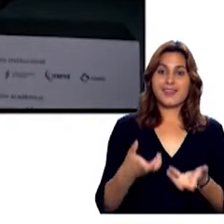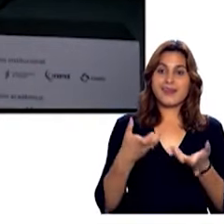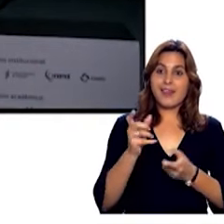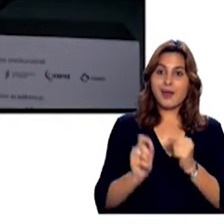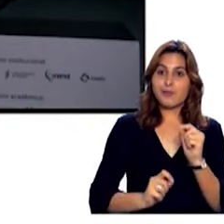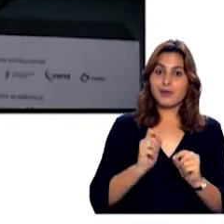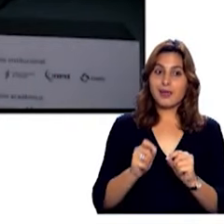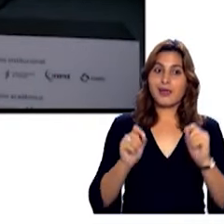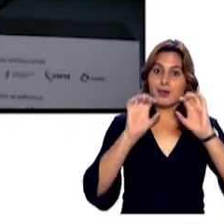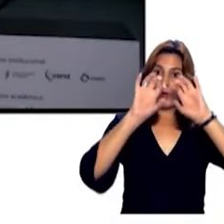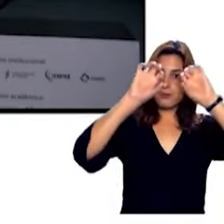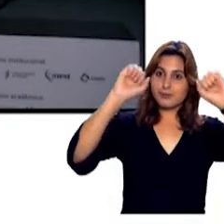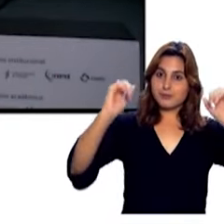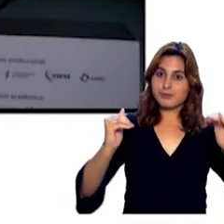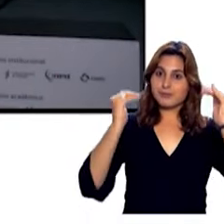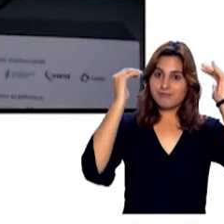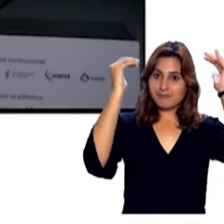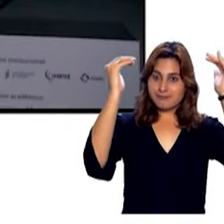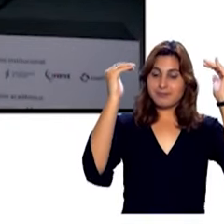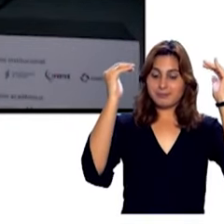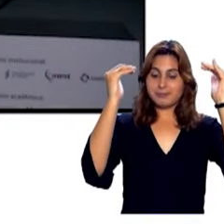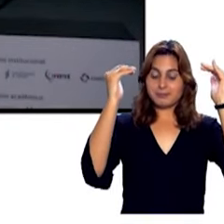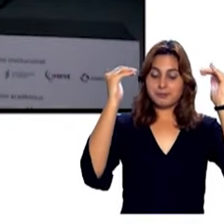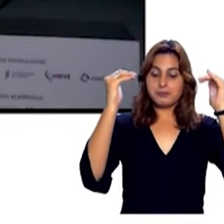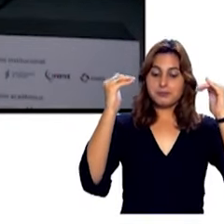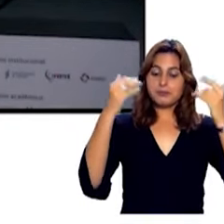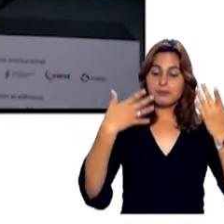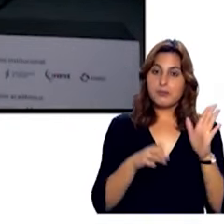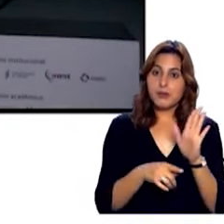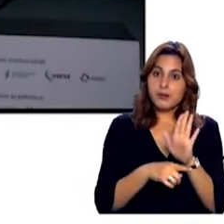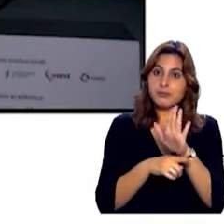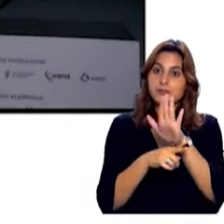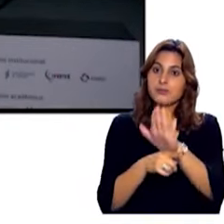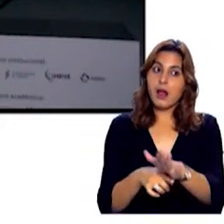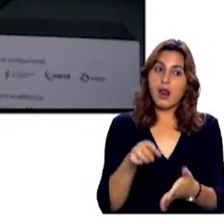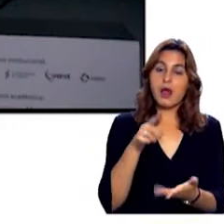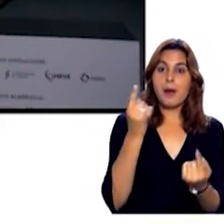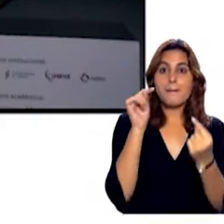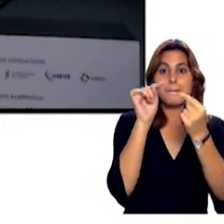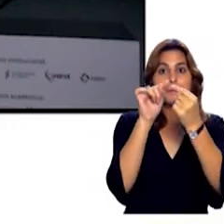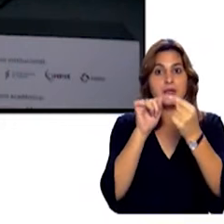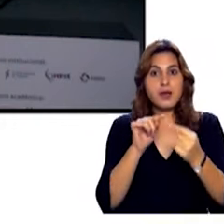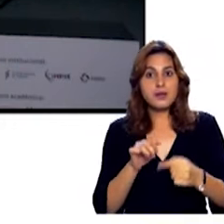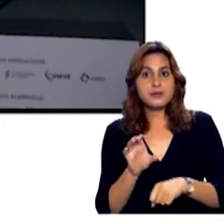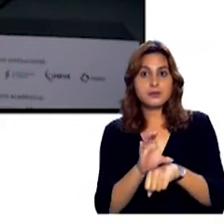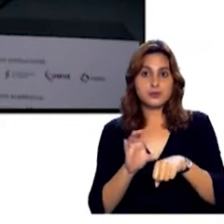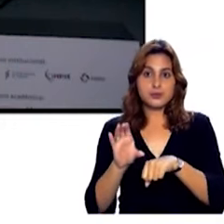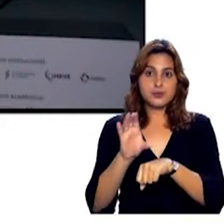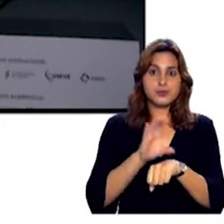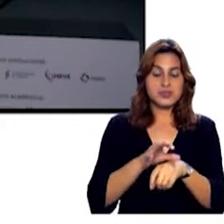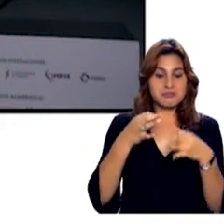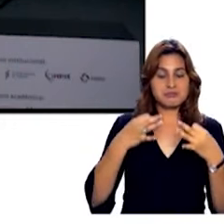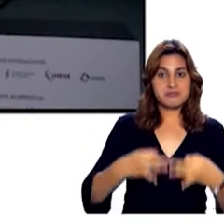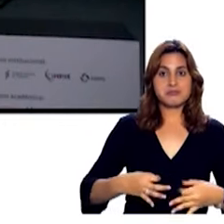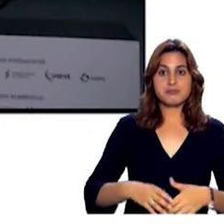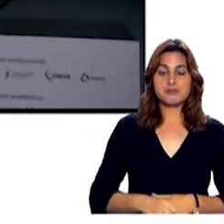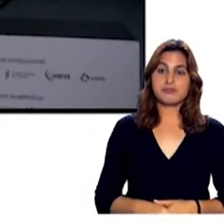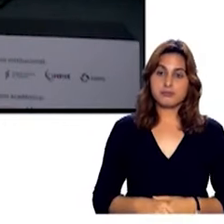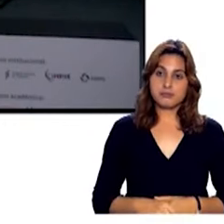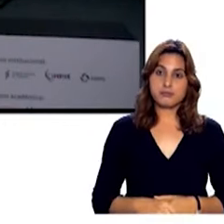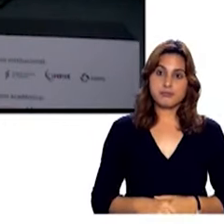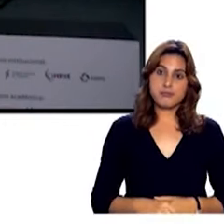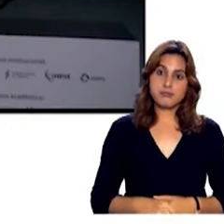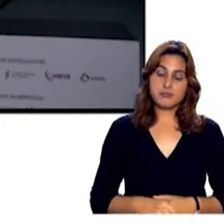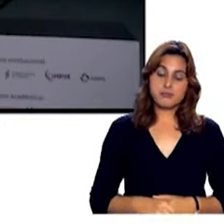en aplic es cierto que para no petrificar la jurisprudencia